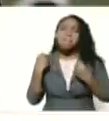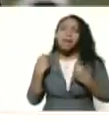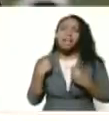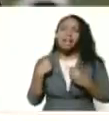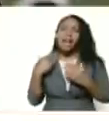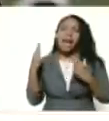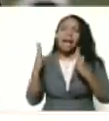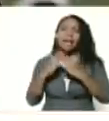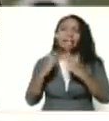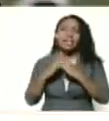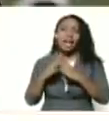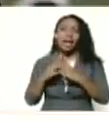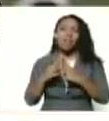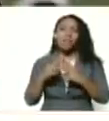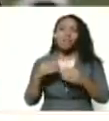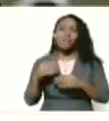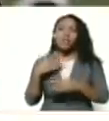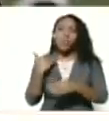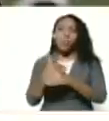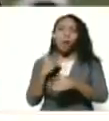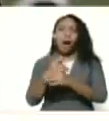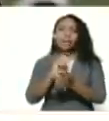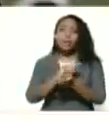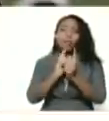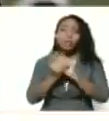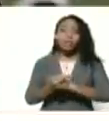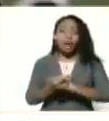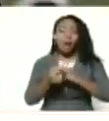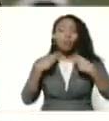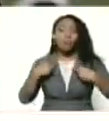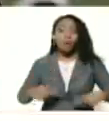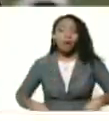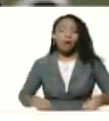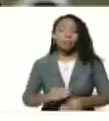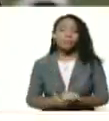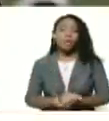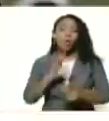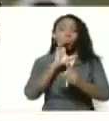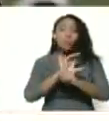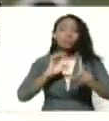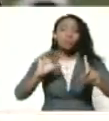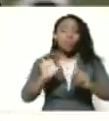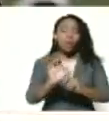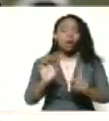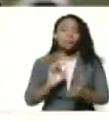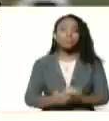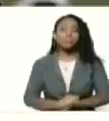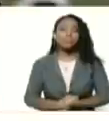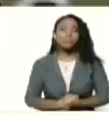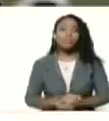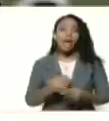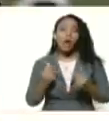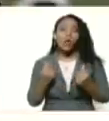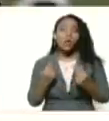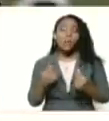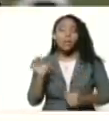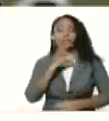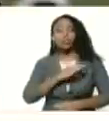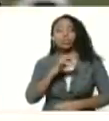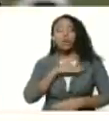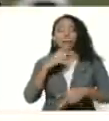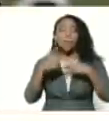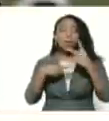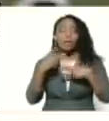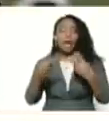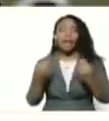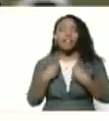epicentro de la gran transformación civilizatoria, humana, cultural, económica, social y política